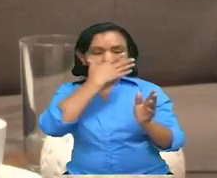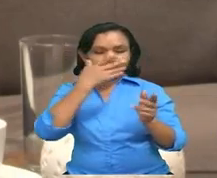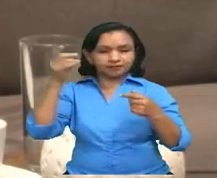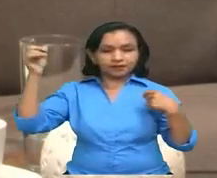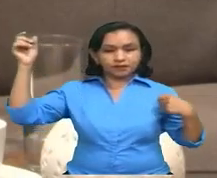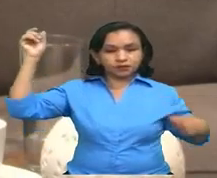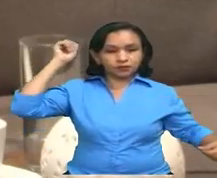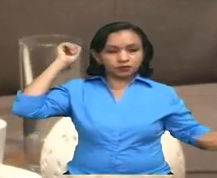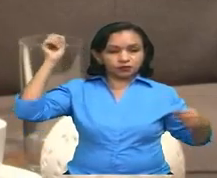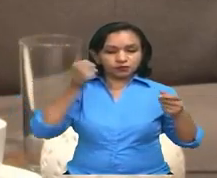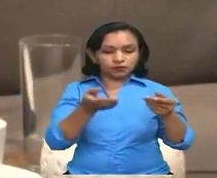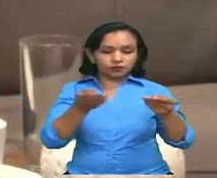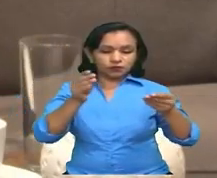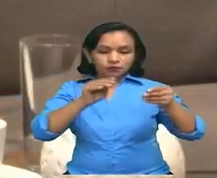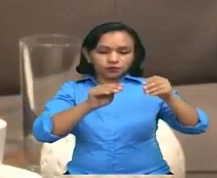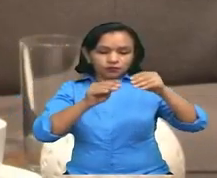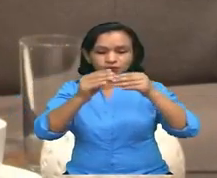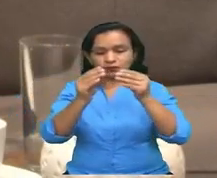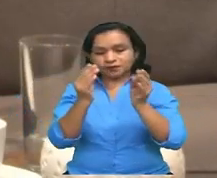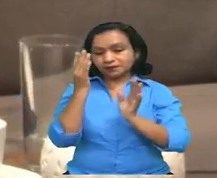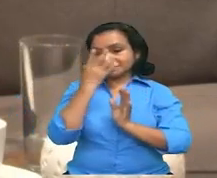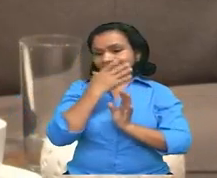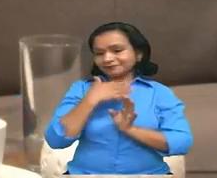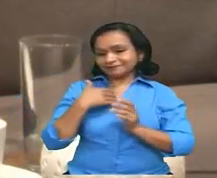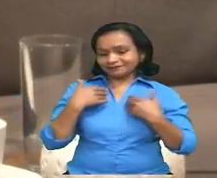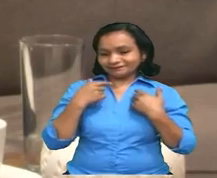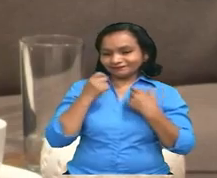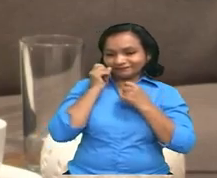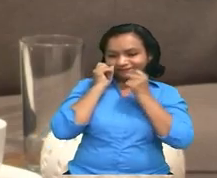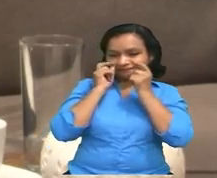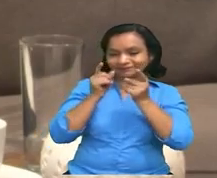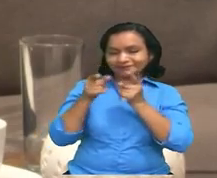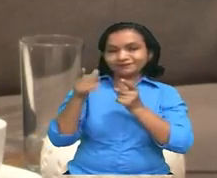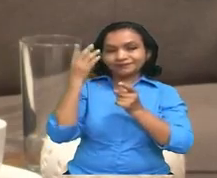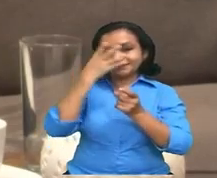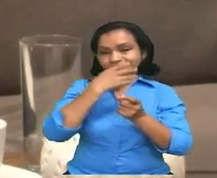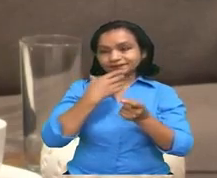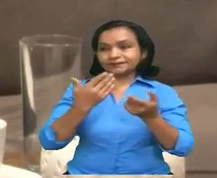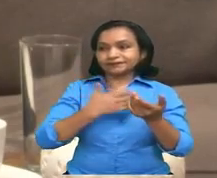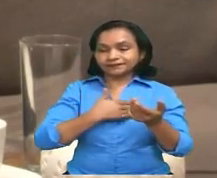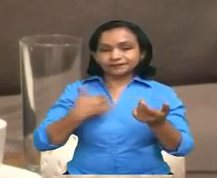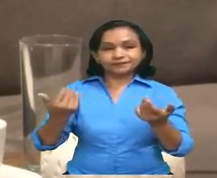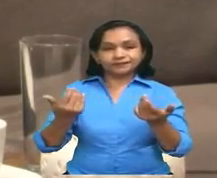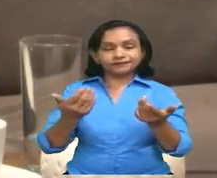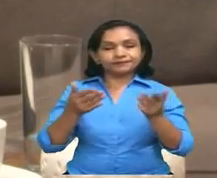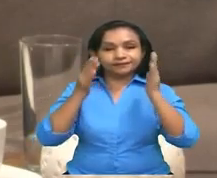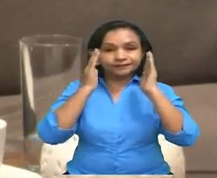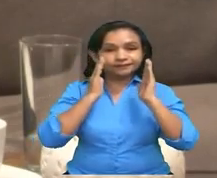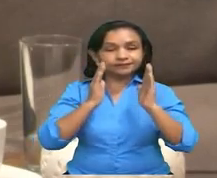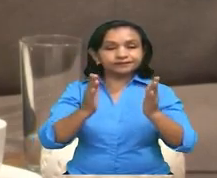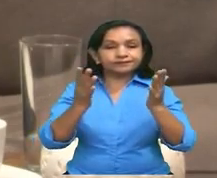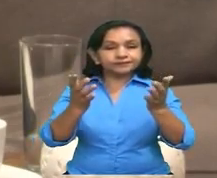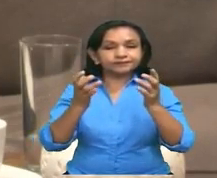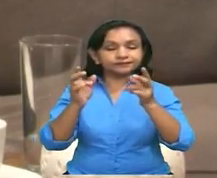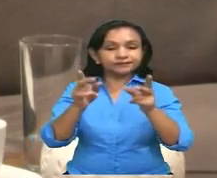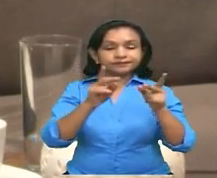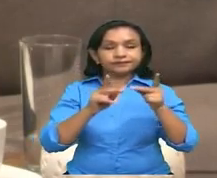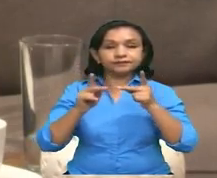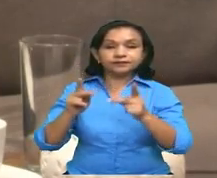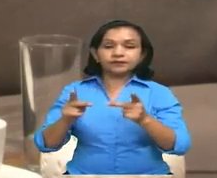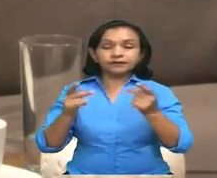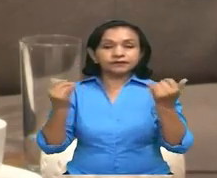del servicio que ofrecen y también diferenciarse. No es lo mismo llegar a un cuarto donde está doblada, cuadrada